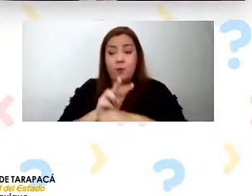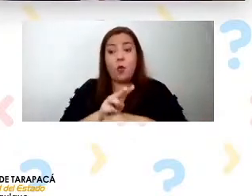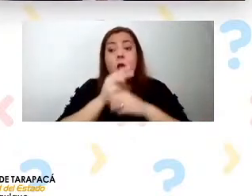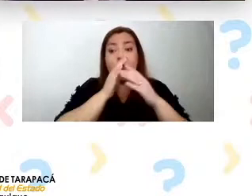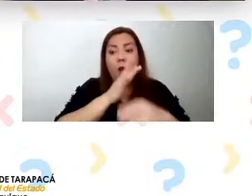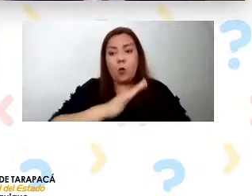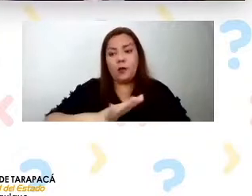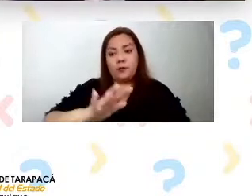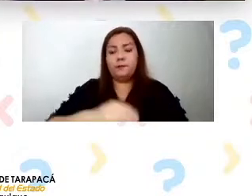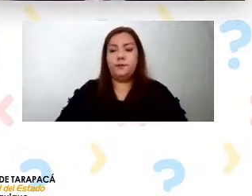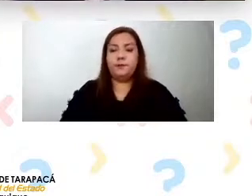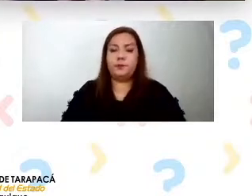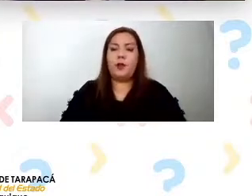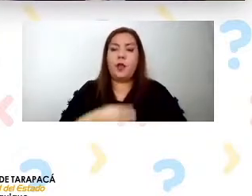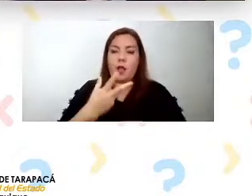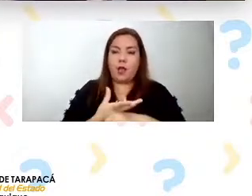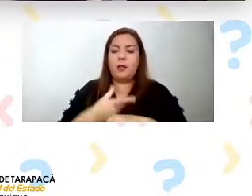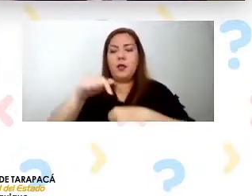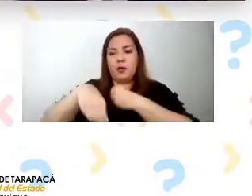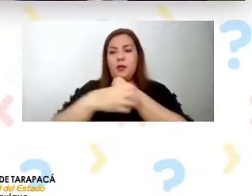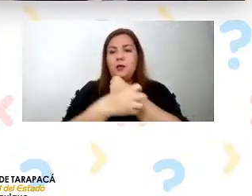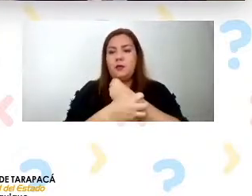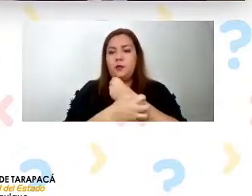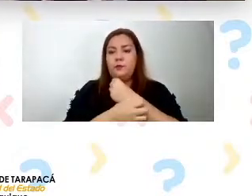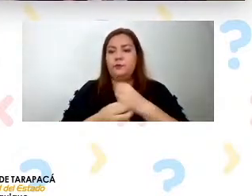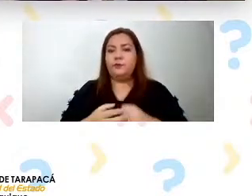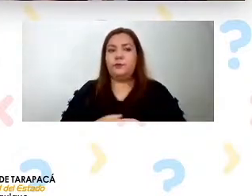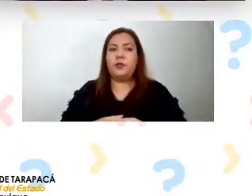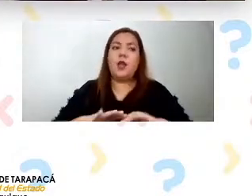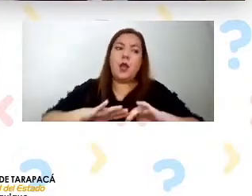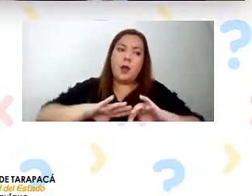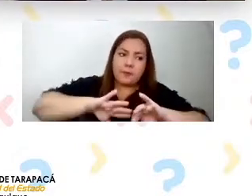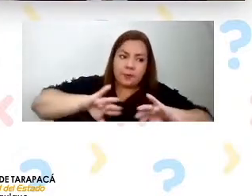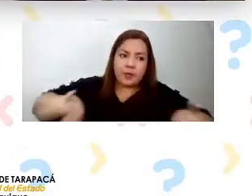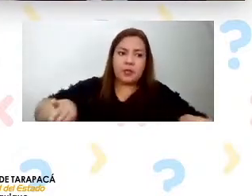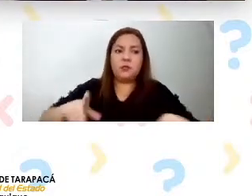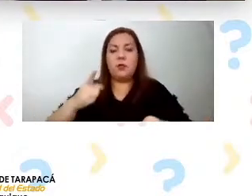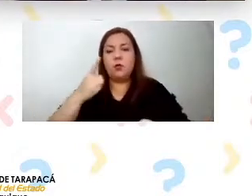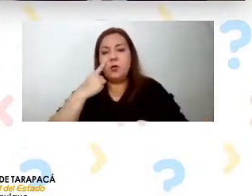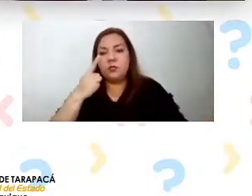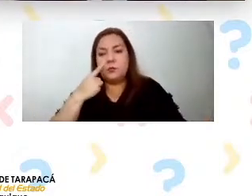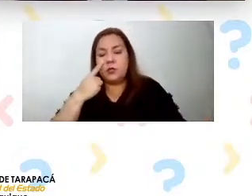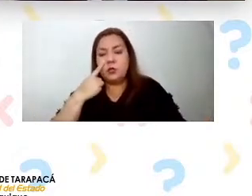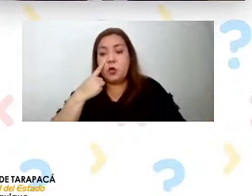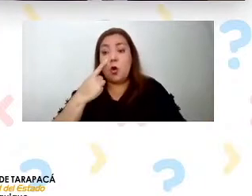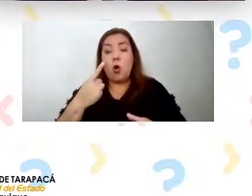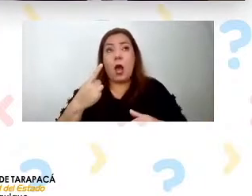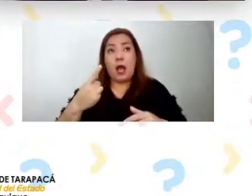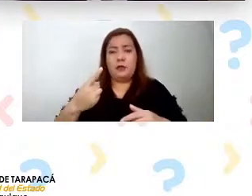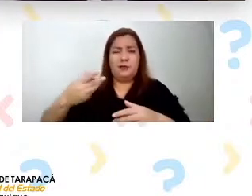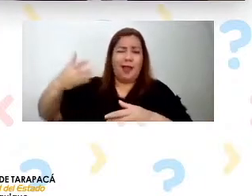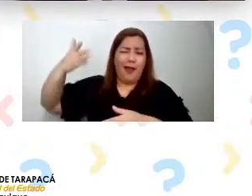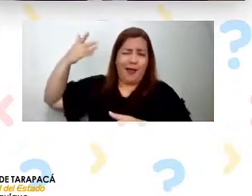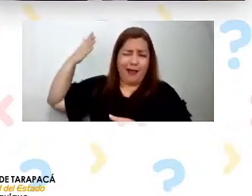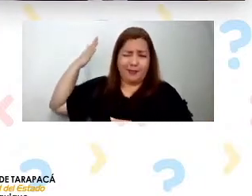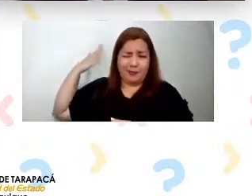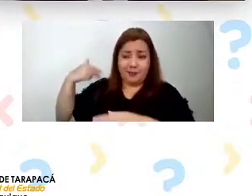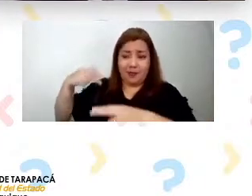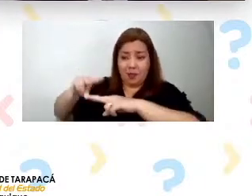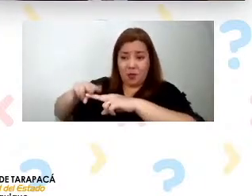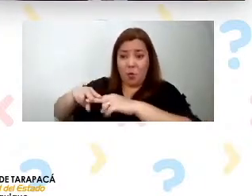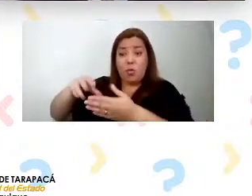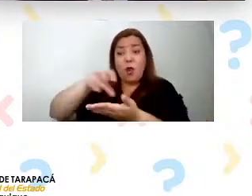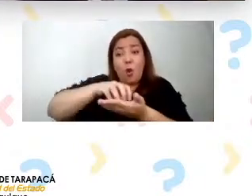que existen en la región. Además, ¿no es cierto?, del conocimiento ancestral que tienen los pueblos originarios en